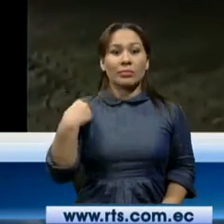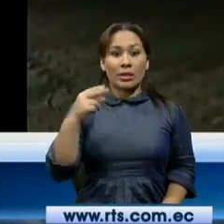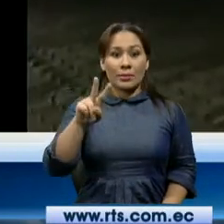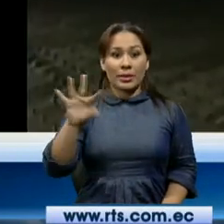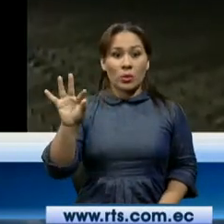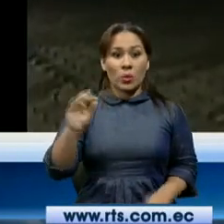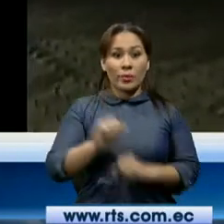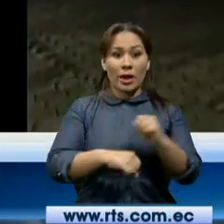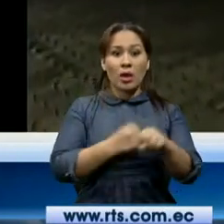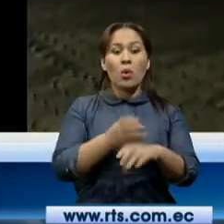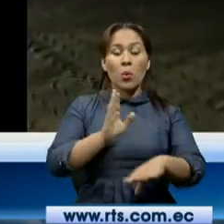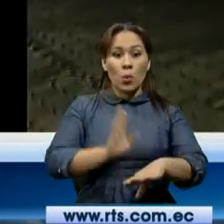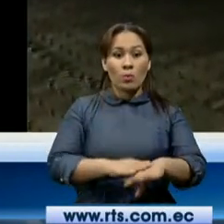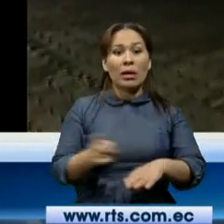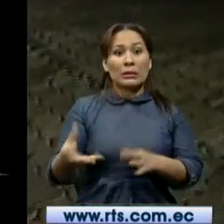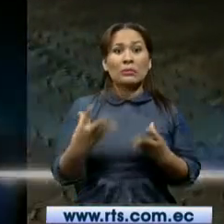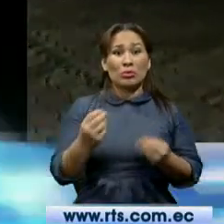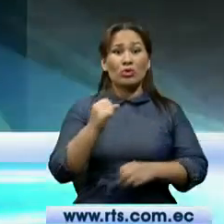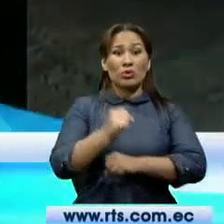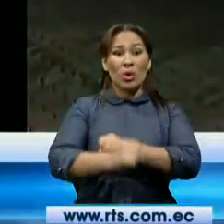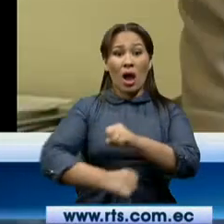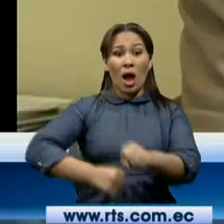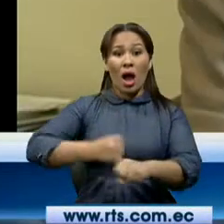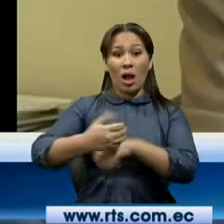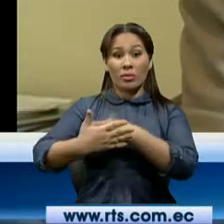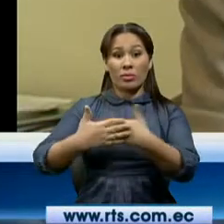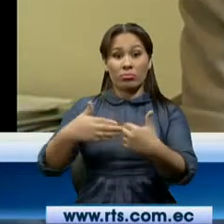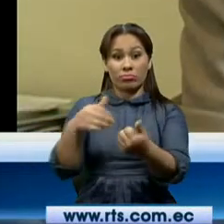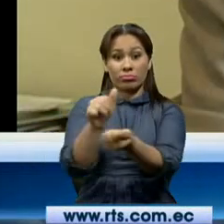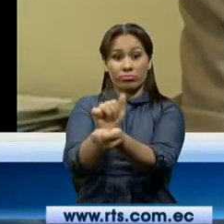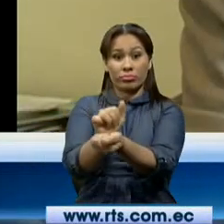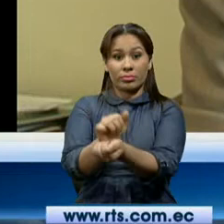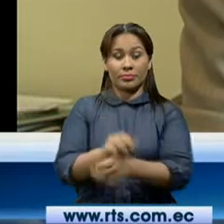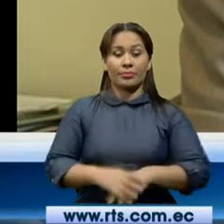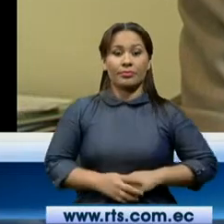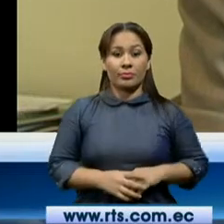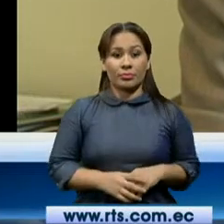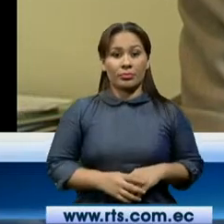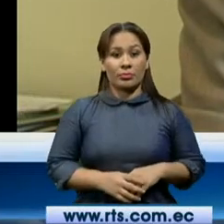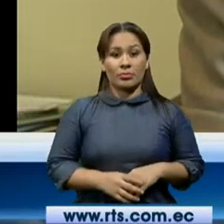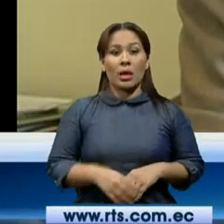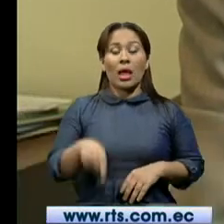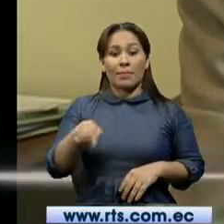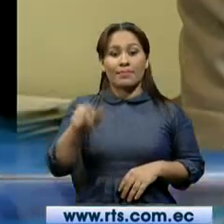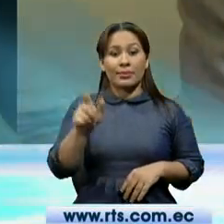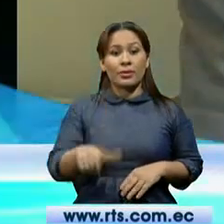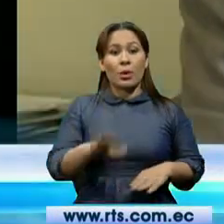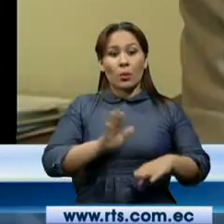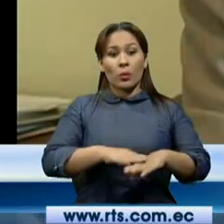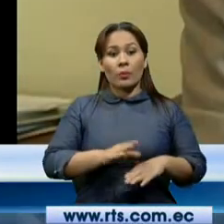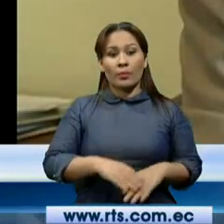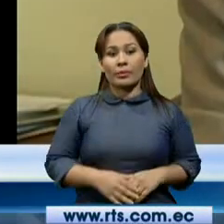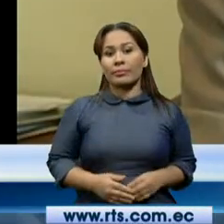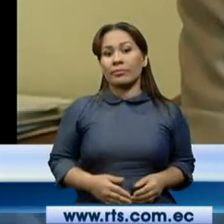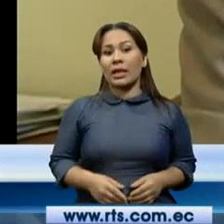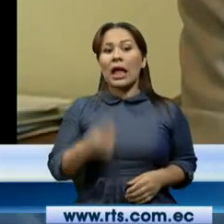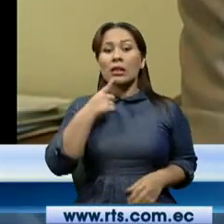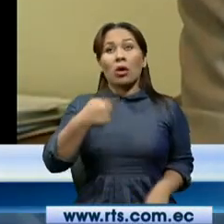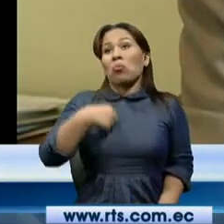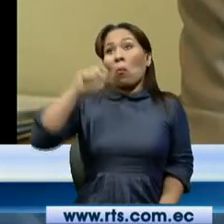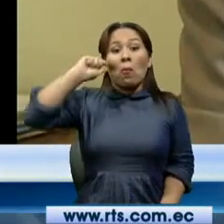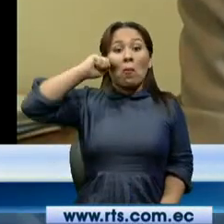encontrado culpable, le esperan largos años de cárcel. No hay forma de que le disculpe, porque puede decir que no se